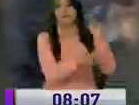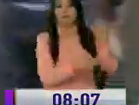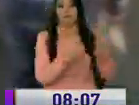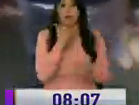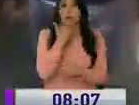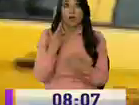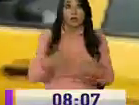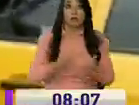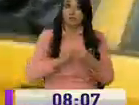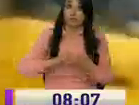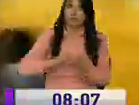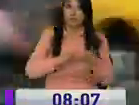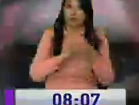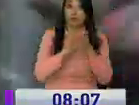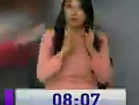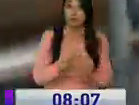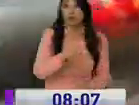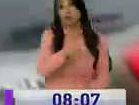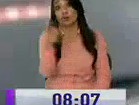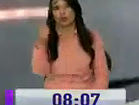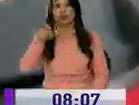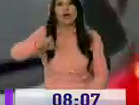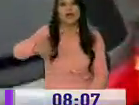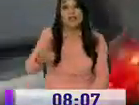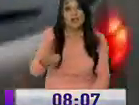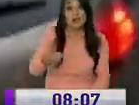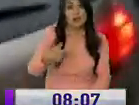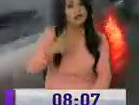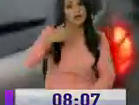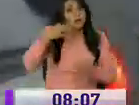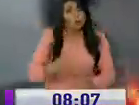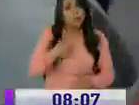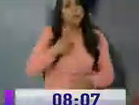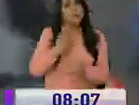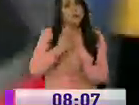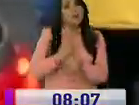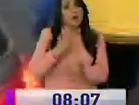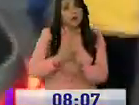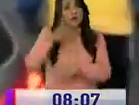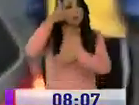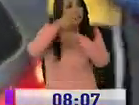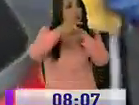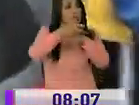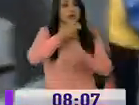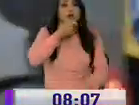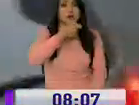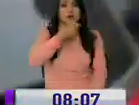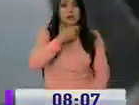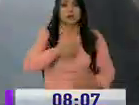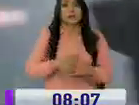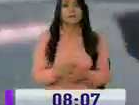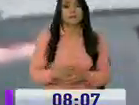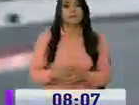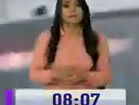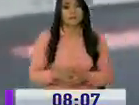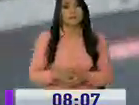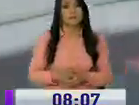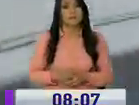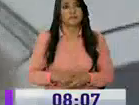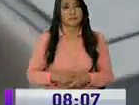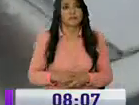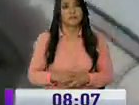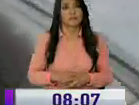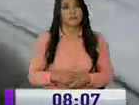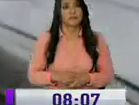nuestra solidaridad también. Hay muchas personas. Nosotros estamos cumpliendo con nuestro trabajo, nuestros compañeros periodistas. A Sofía le vieron en la Marín los taxistas y casi le